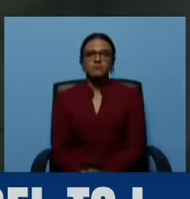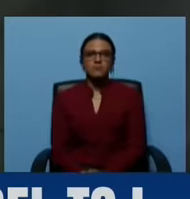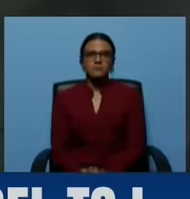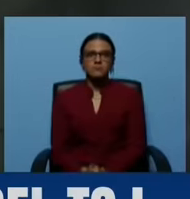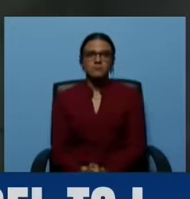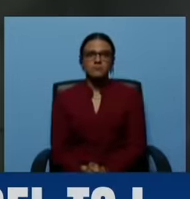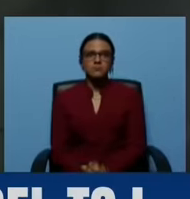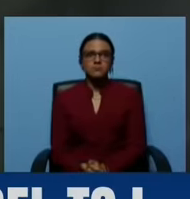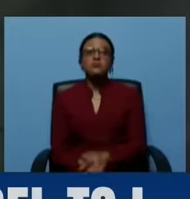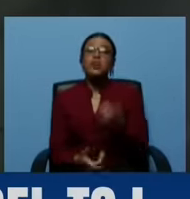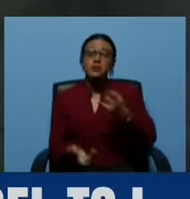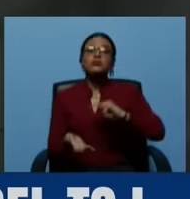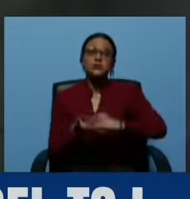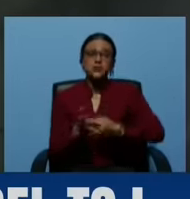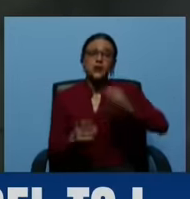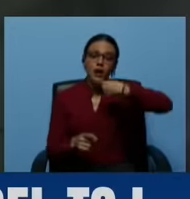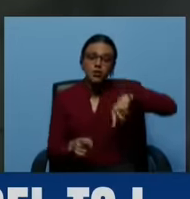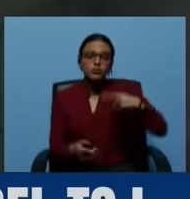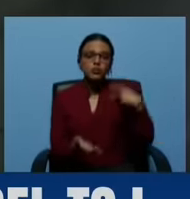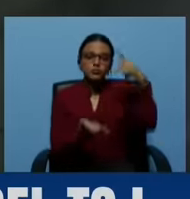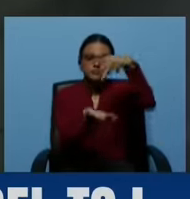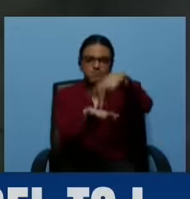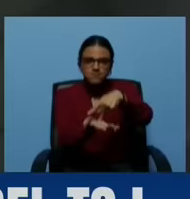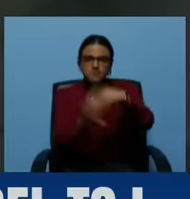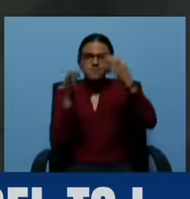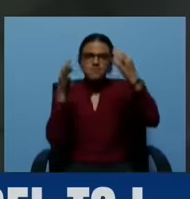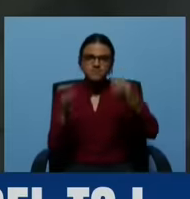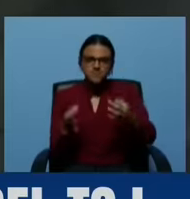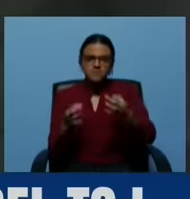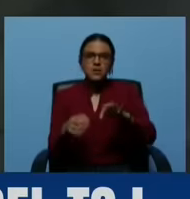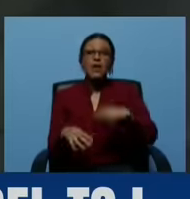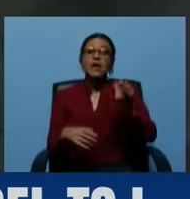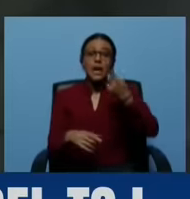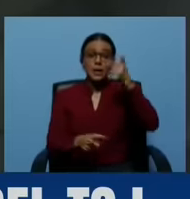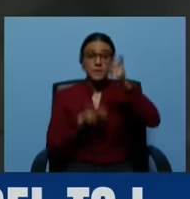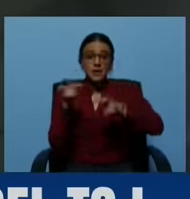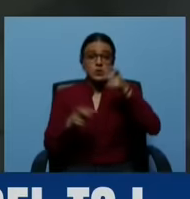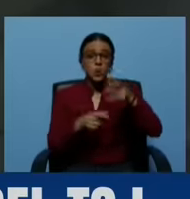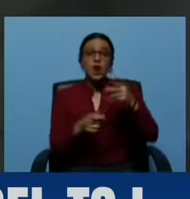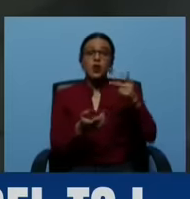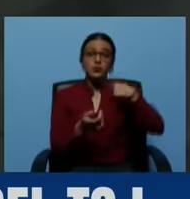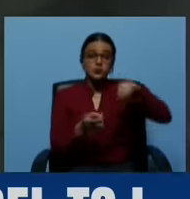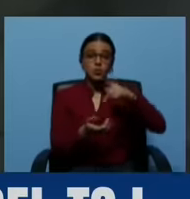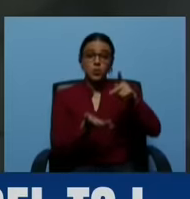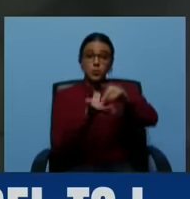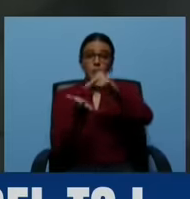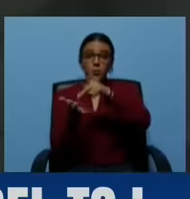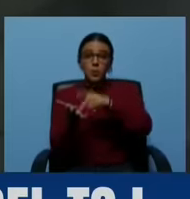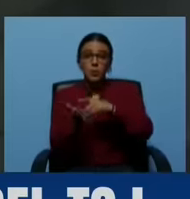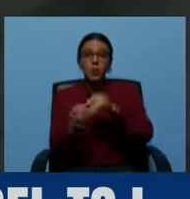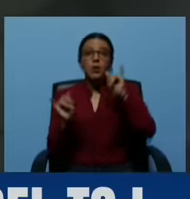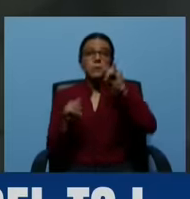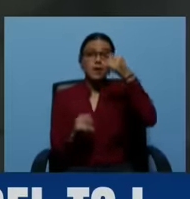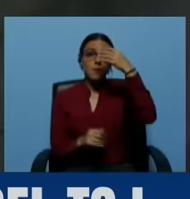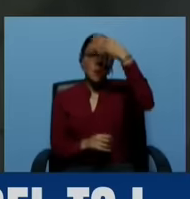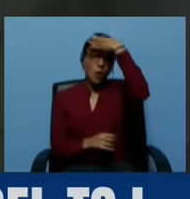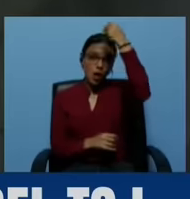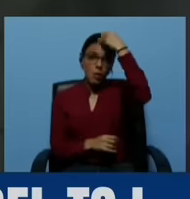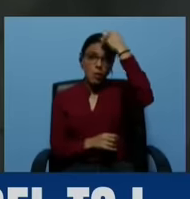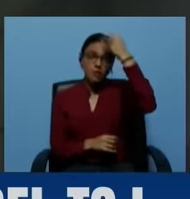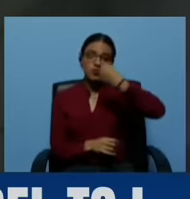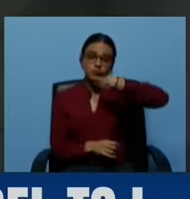ha sido nuestra presencia como partidos que postulamos a Edmundo González